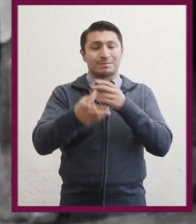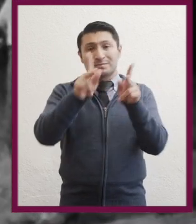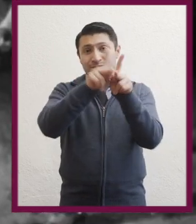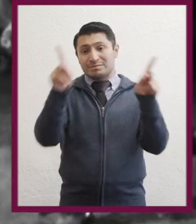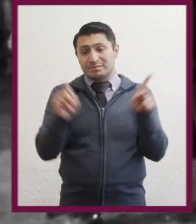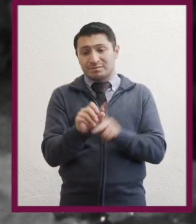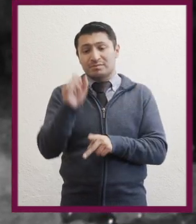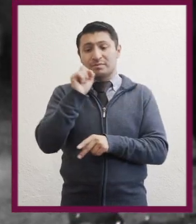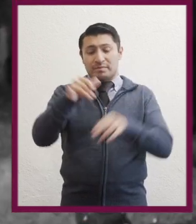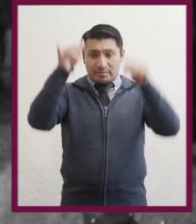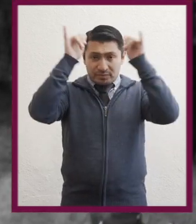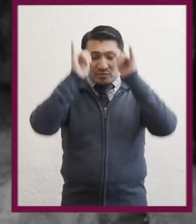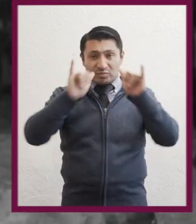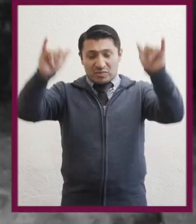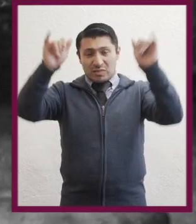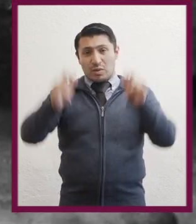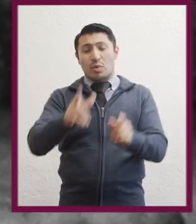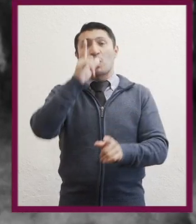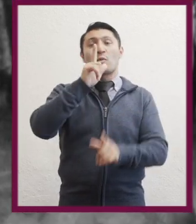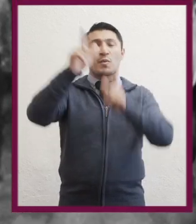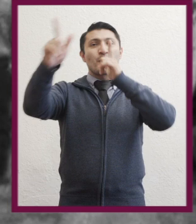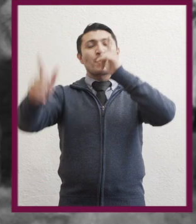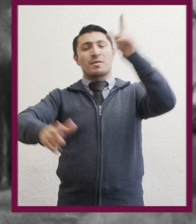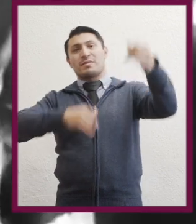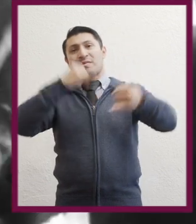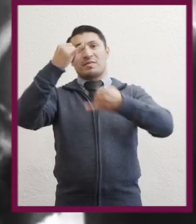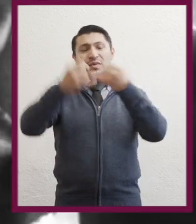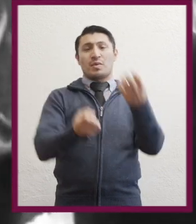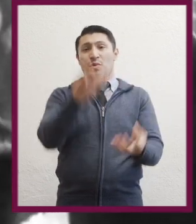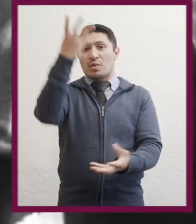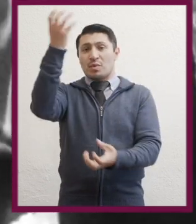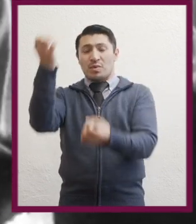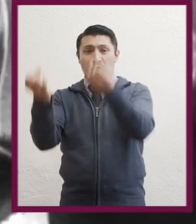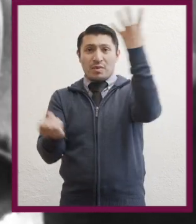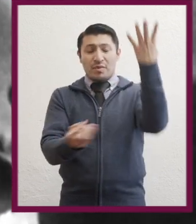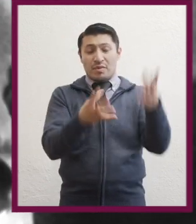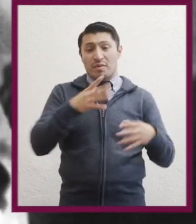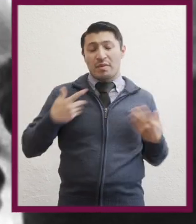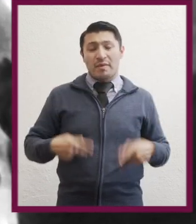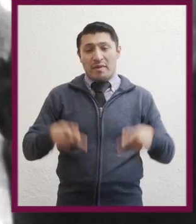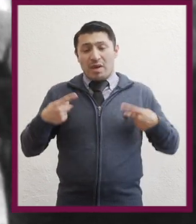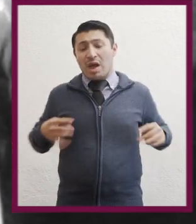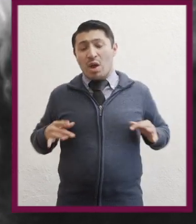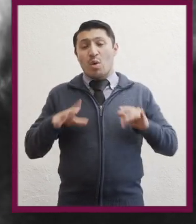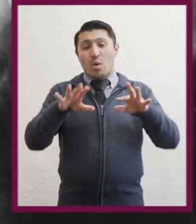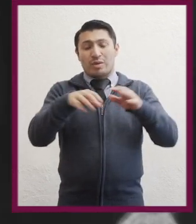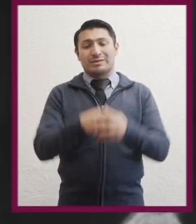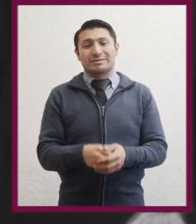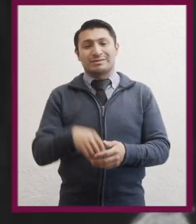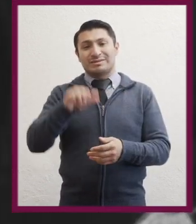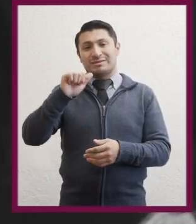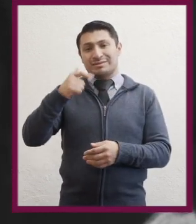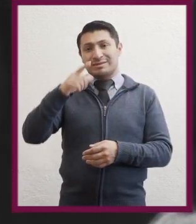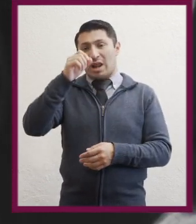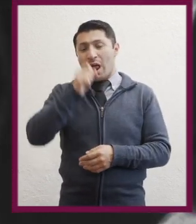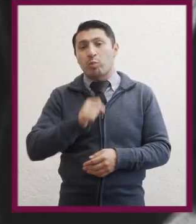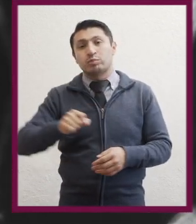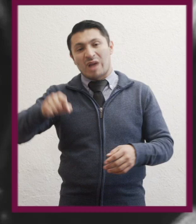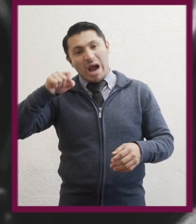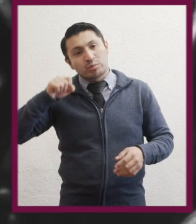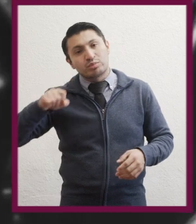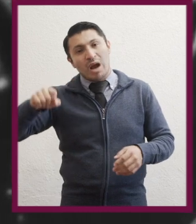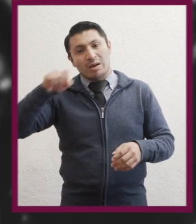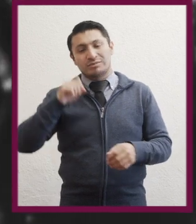plaza, con el típico torito, las luces y los juegos pirotécnicos entre la multitud. Los algodones de